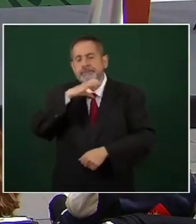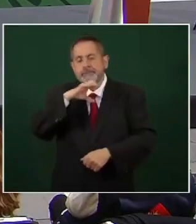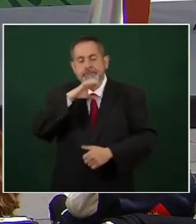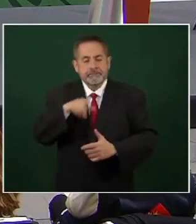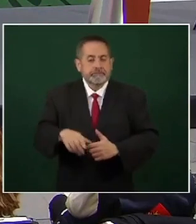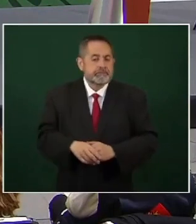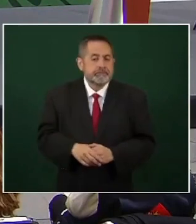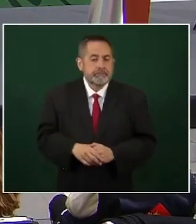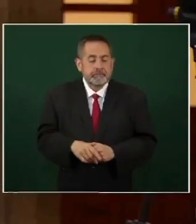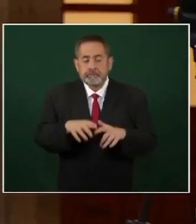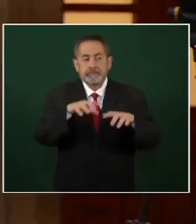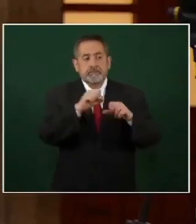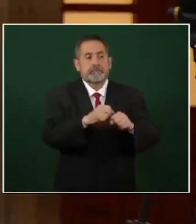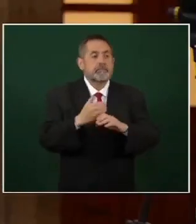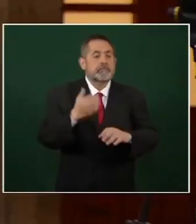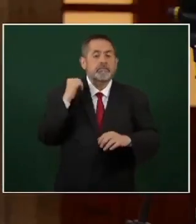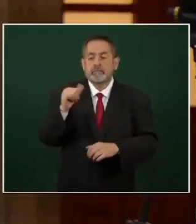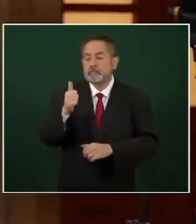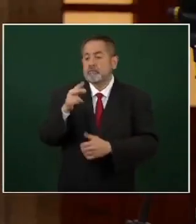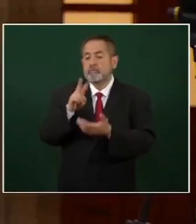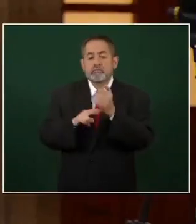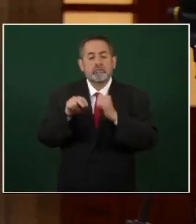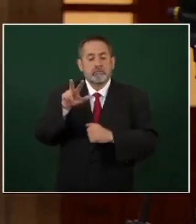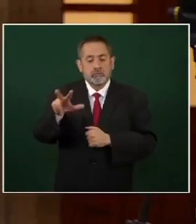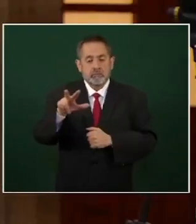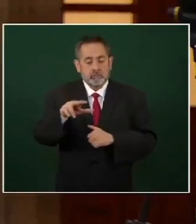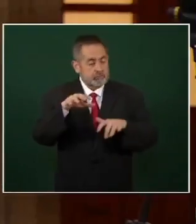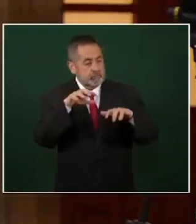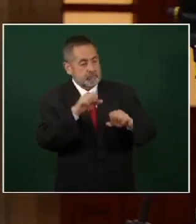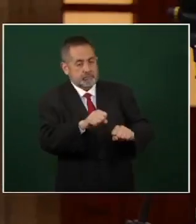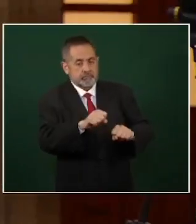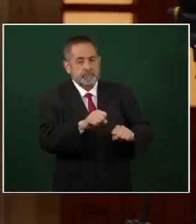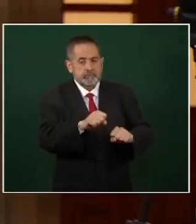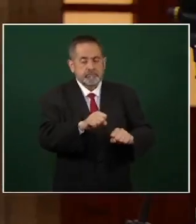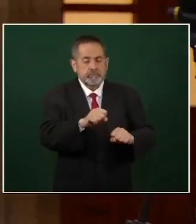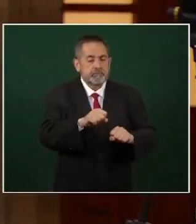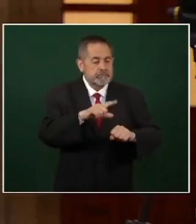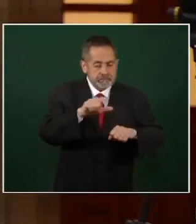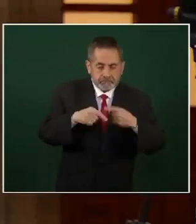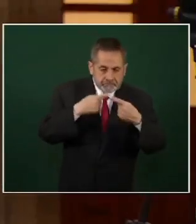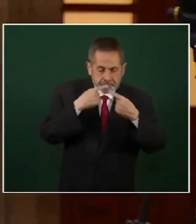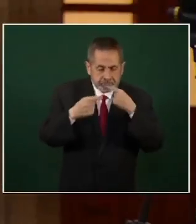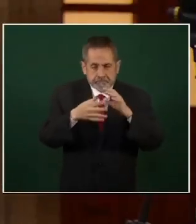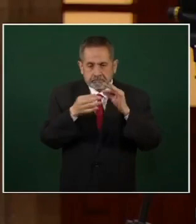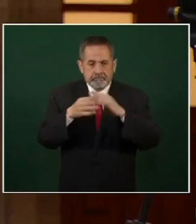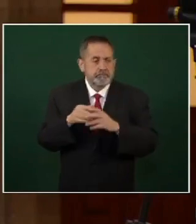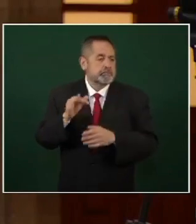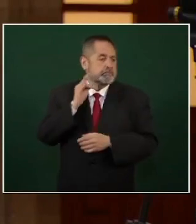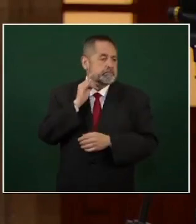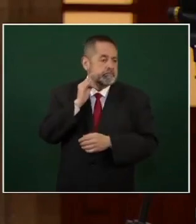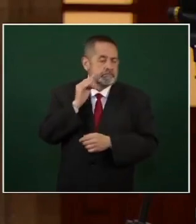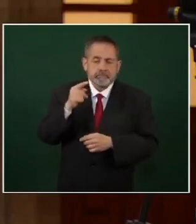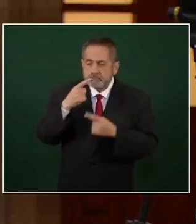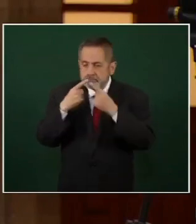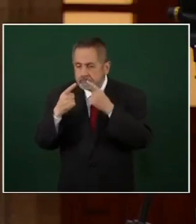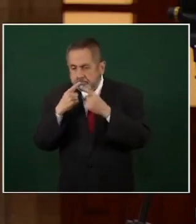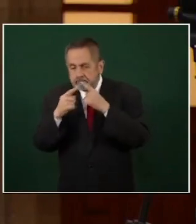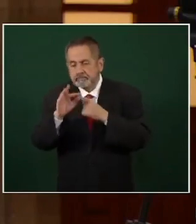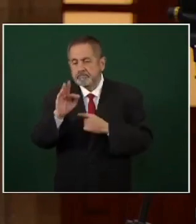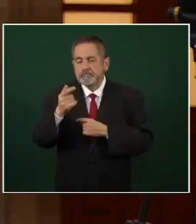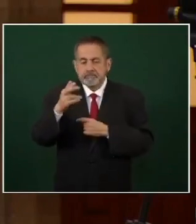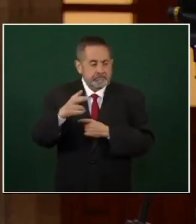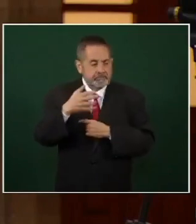Él fue detenido en agosto del 2018 por los delitos contra la salud, y posteriormente la Fiscalía General de la República